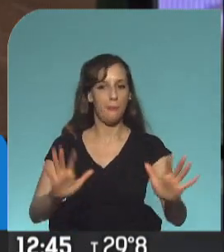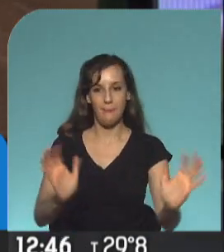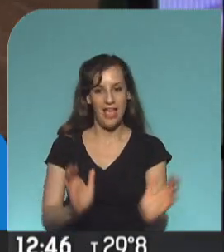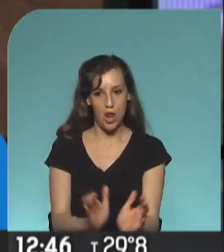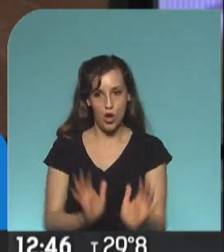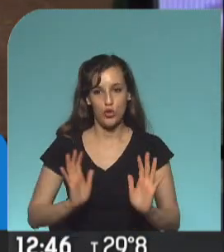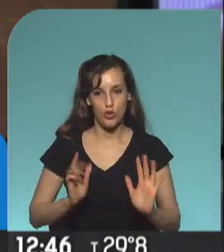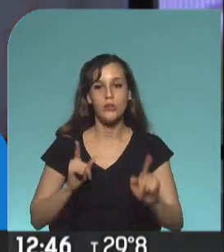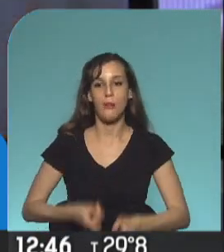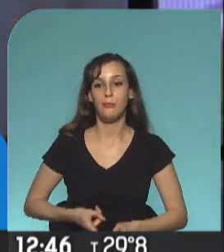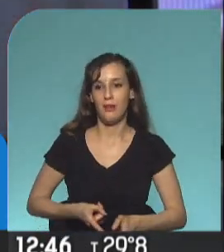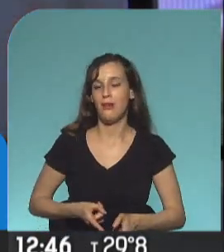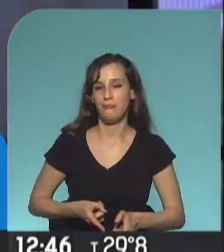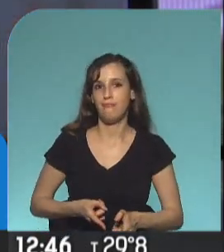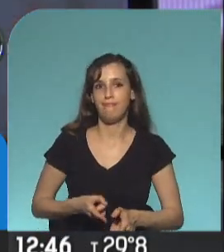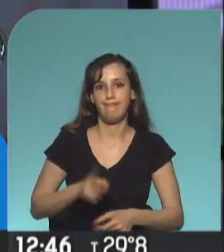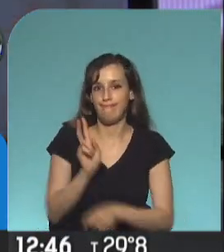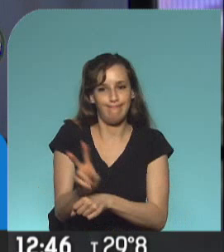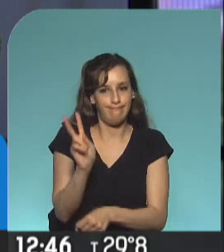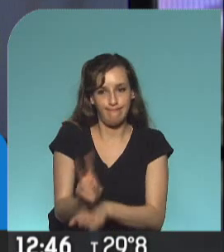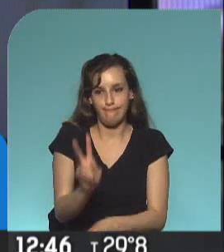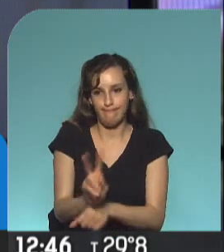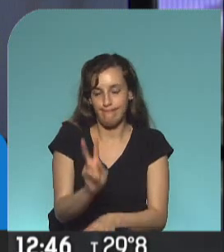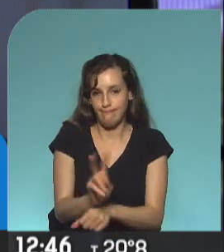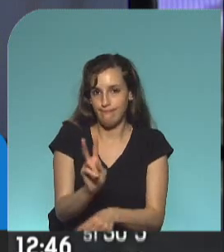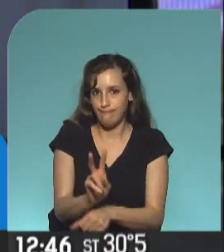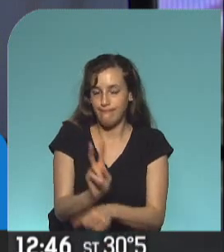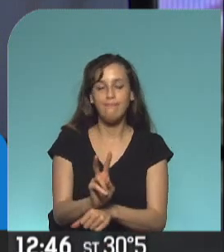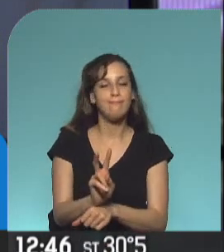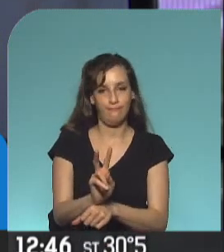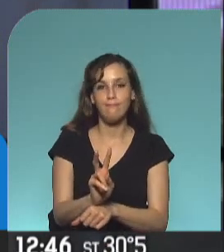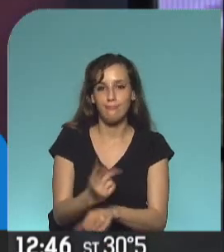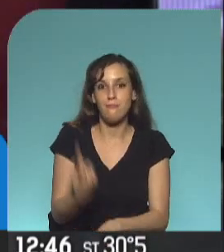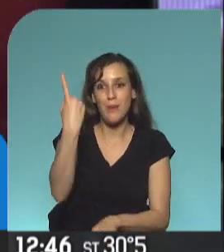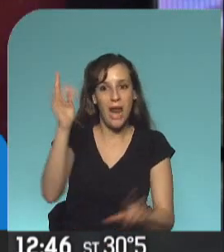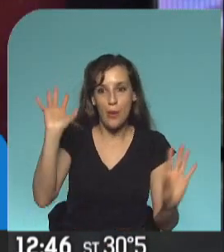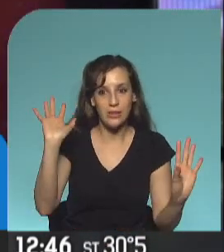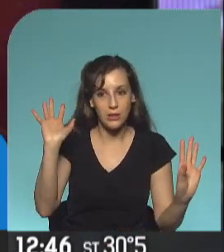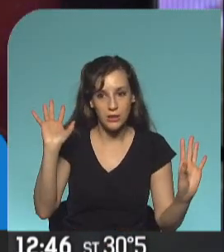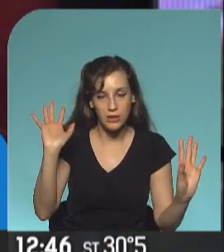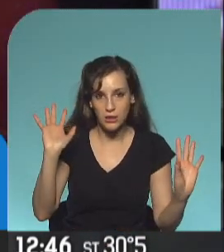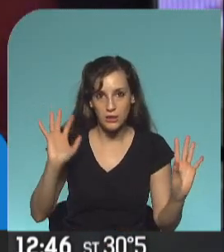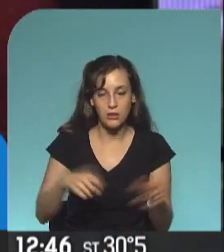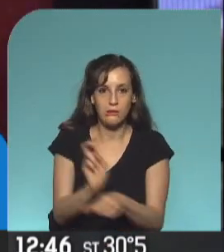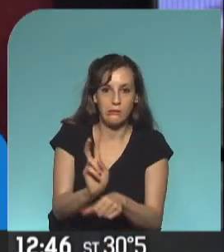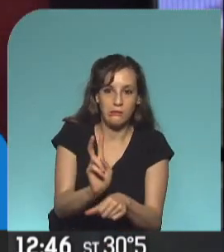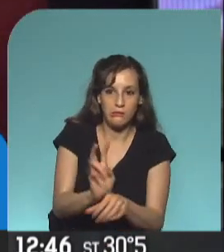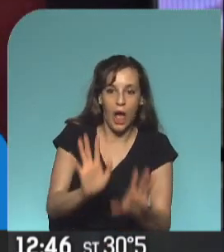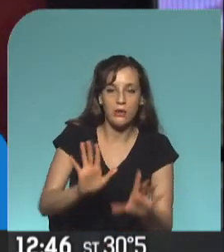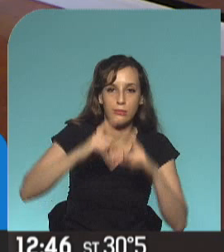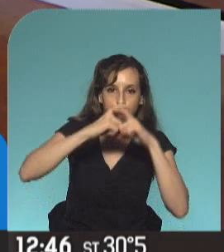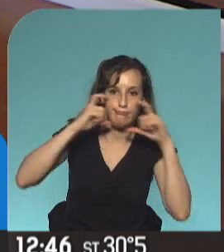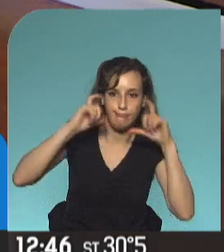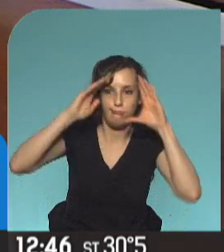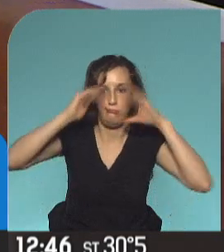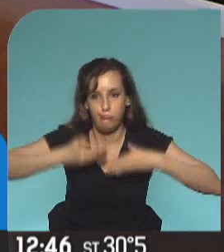muchas medidas de bioseguridad que nunca, que no estábamos acostumbrados a hacer, así que bueno, estuvimos